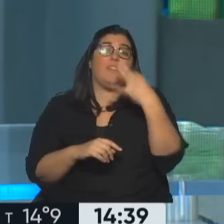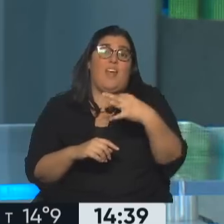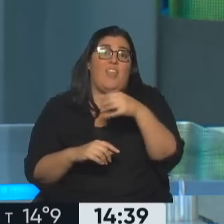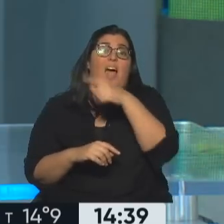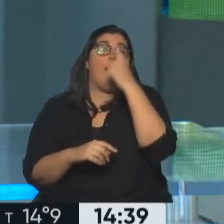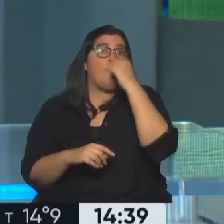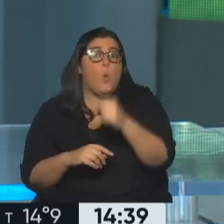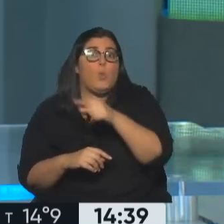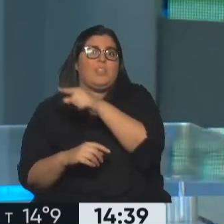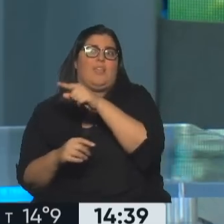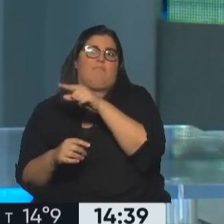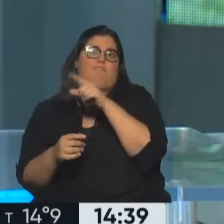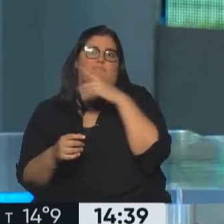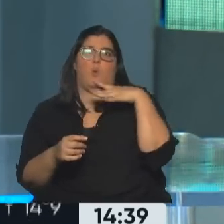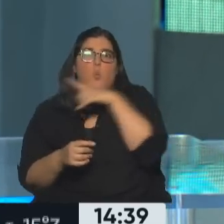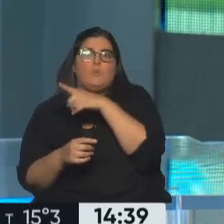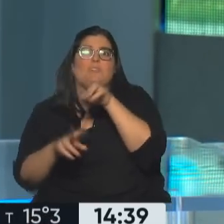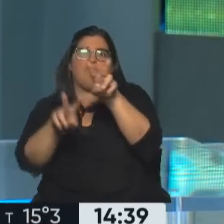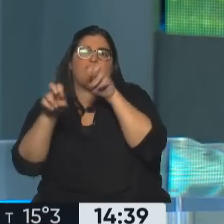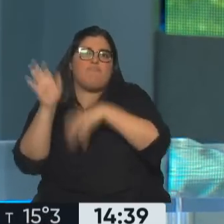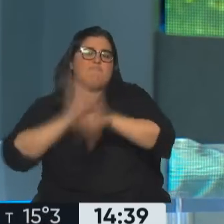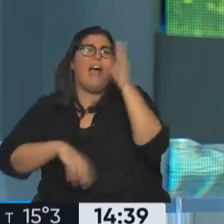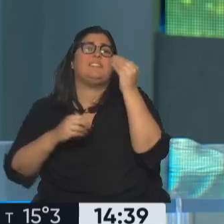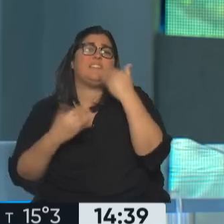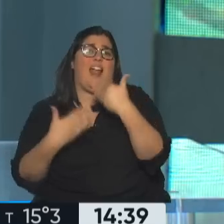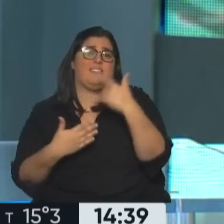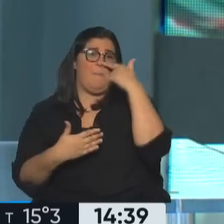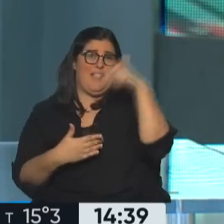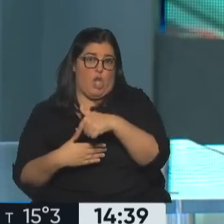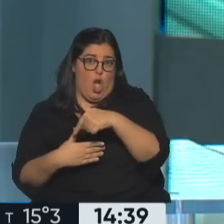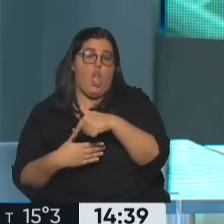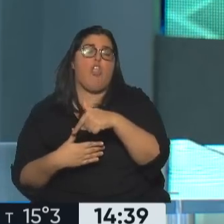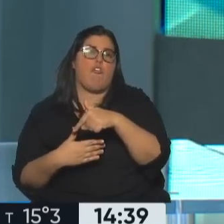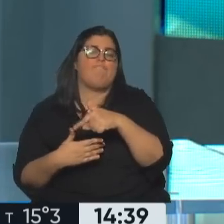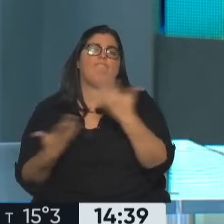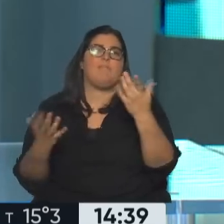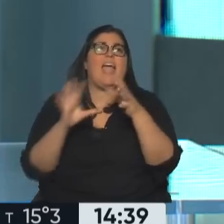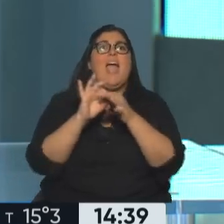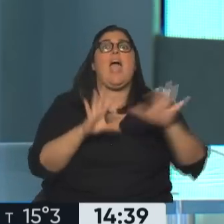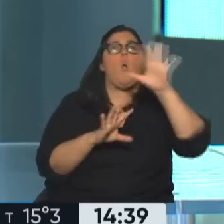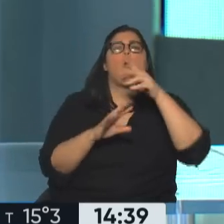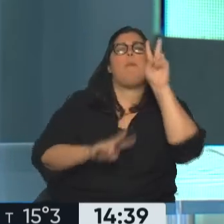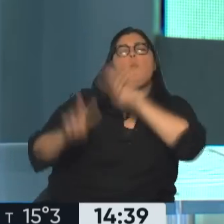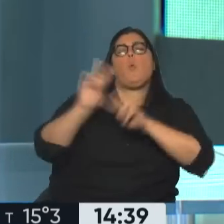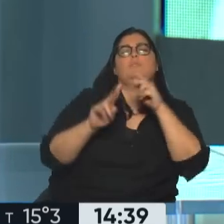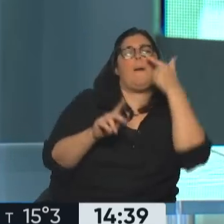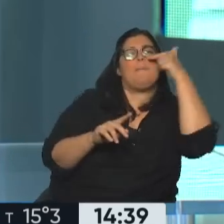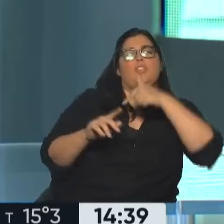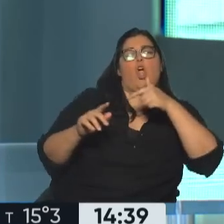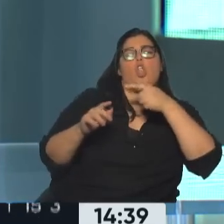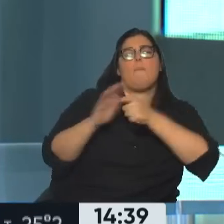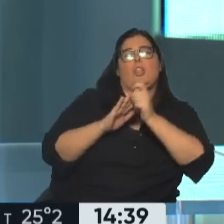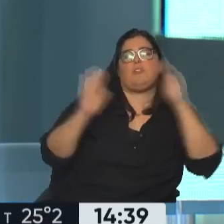Putin o para Rusia los mayores ingresos se daban por el petróleo, una Europa que espera a fines de año reducir prácticamente la importación